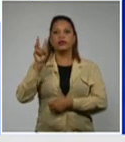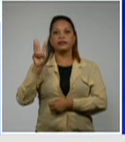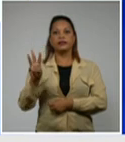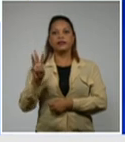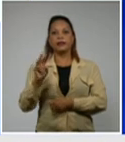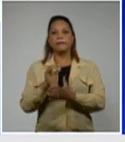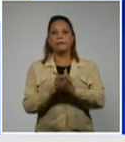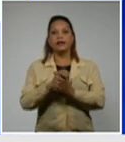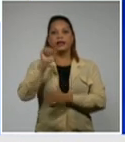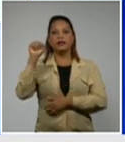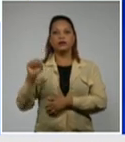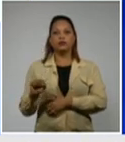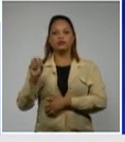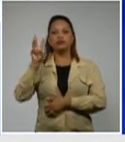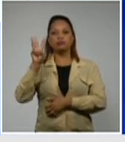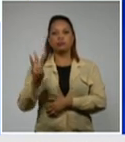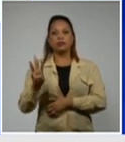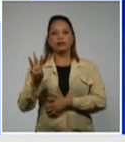del Sur